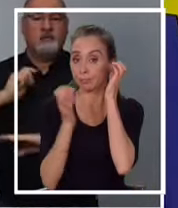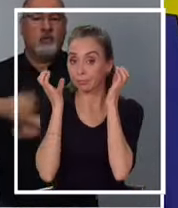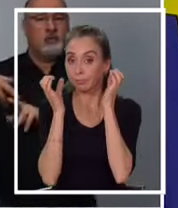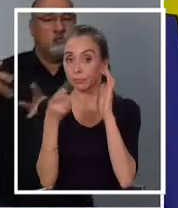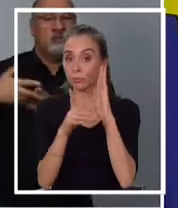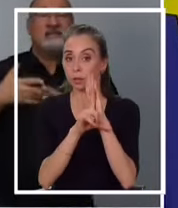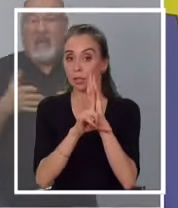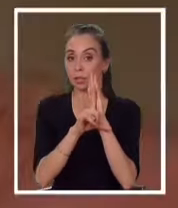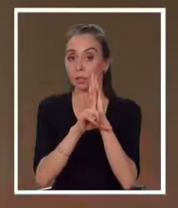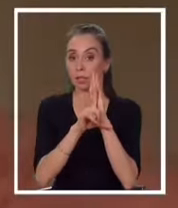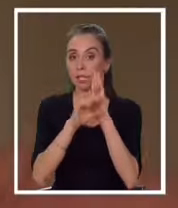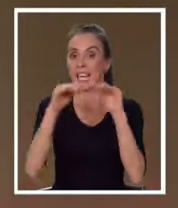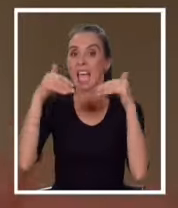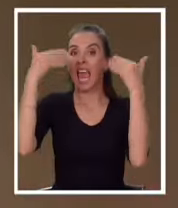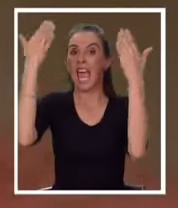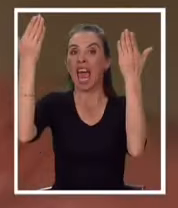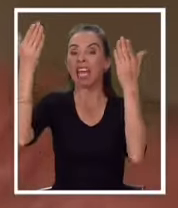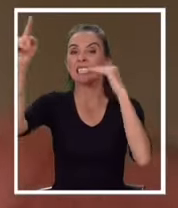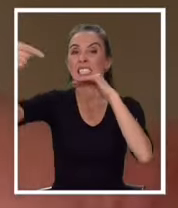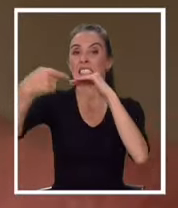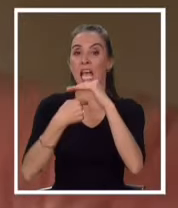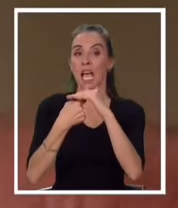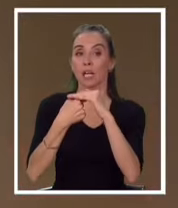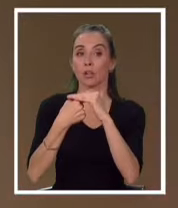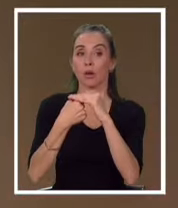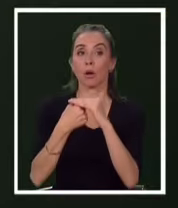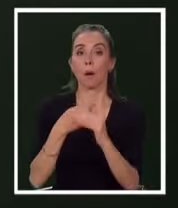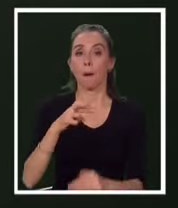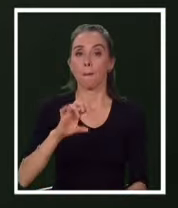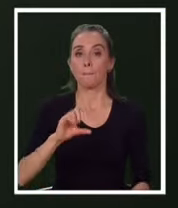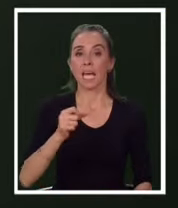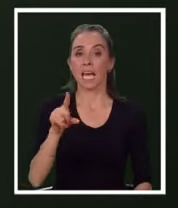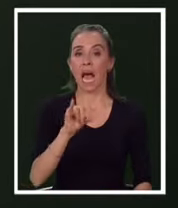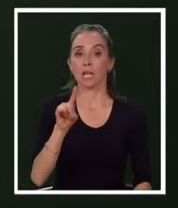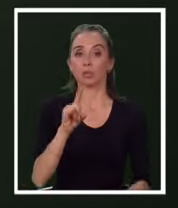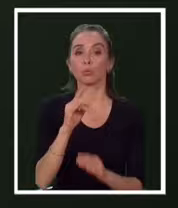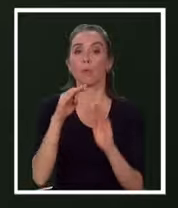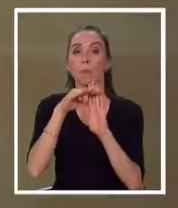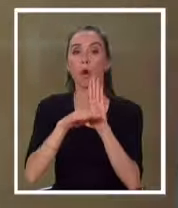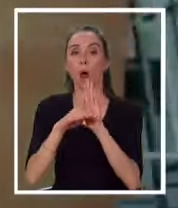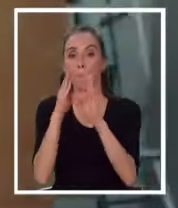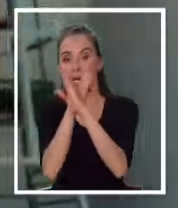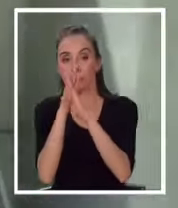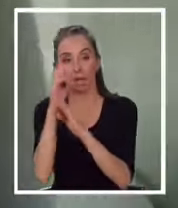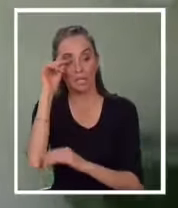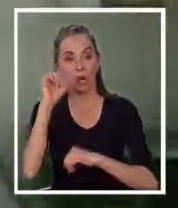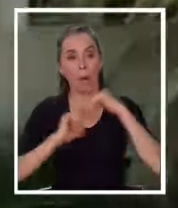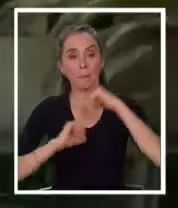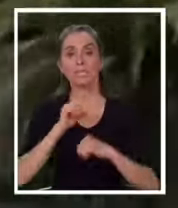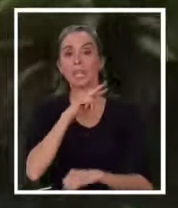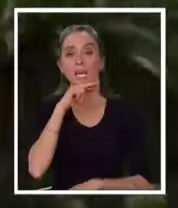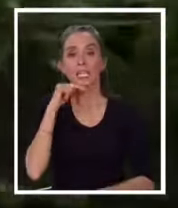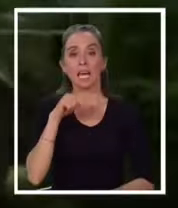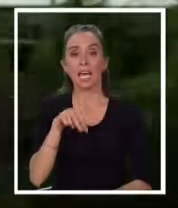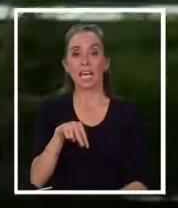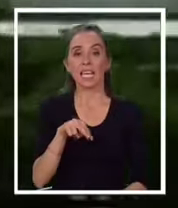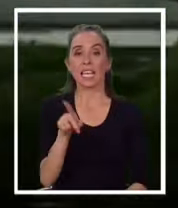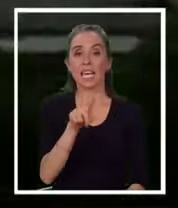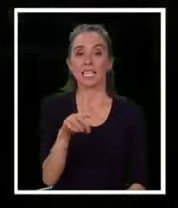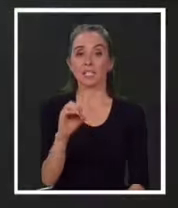y externas. Una intervención que proviene de Pegasus, un programa espía que fue creado por la empresa israelí NSO